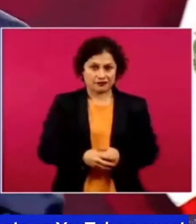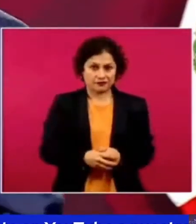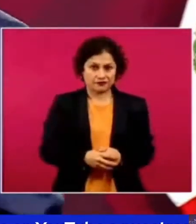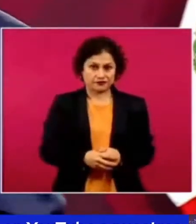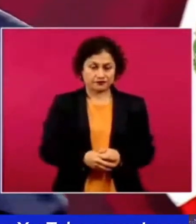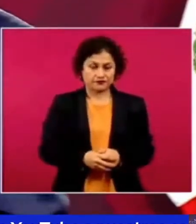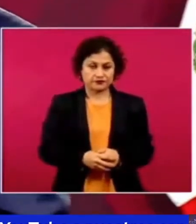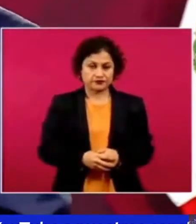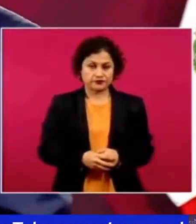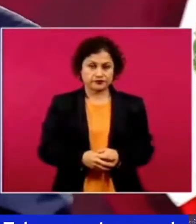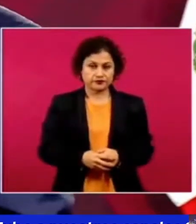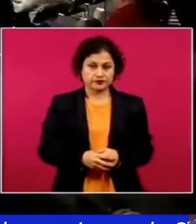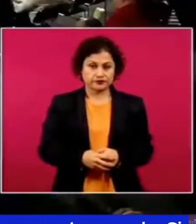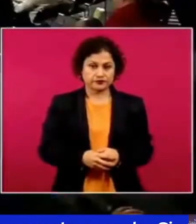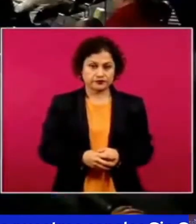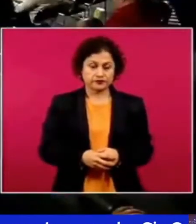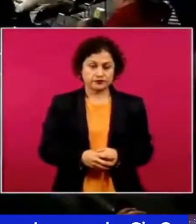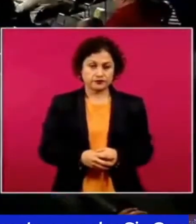Y